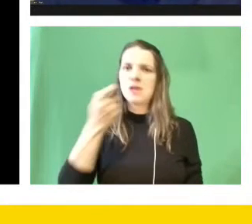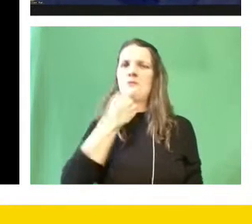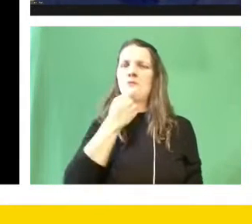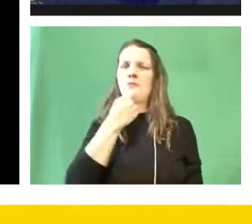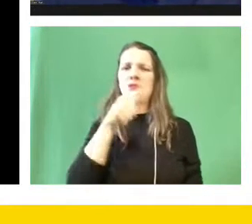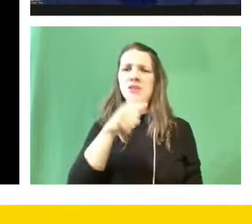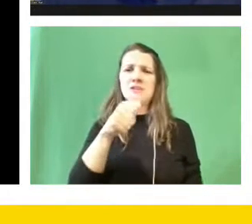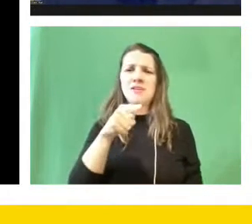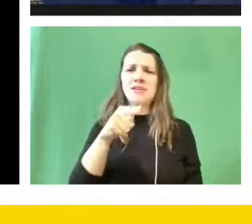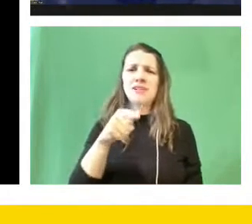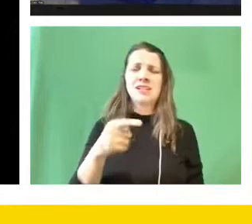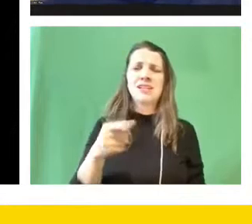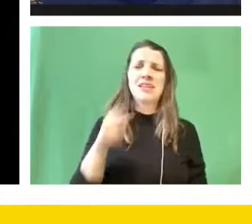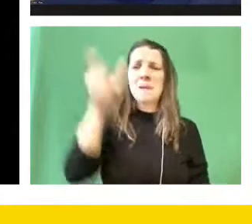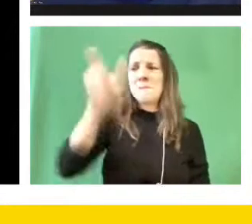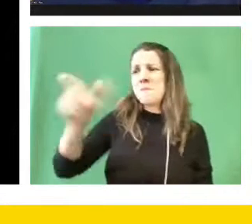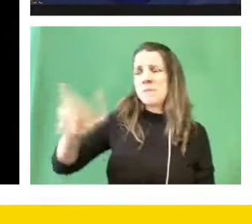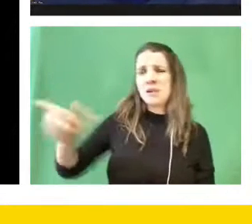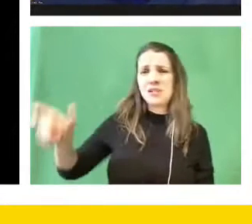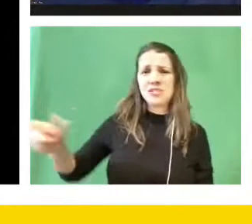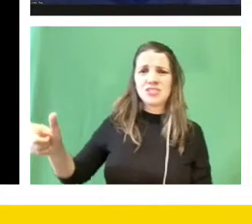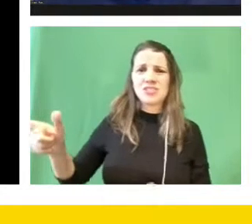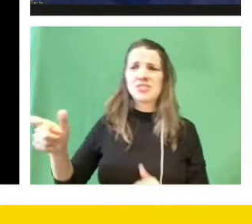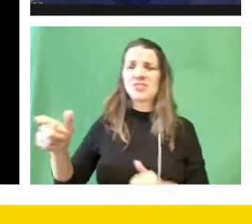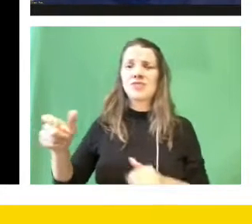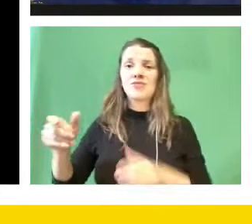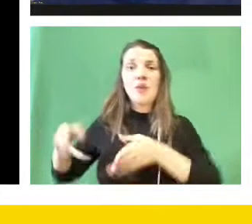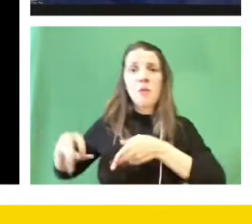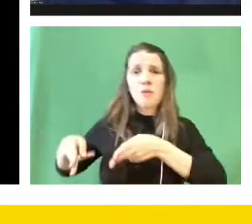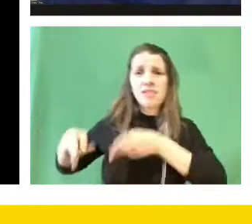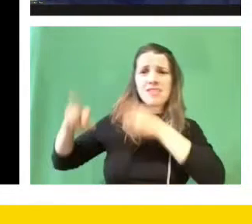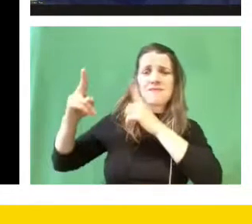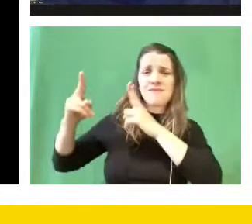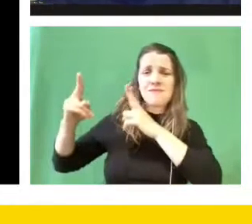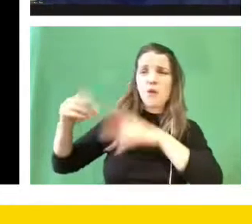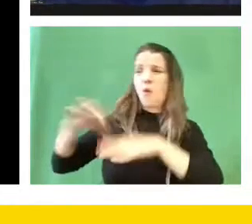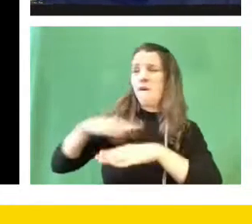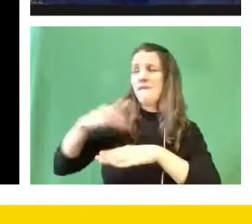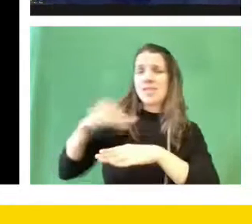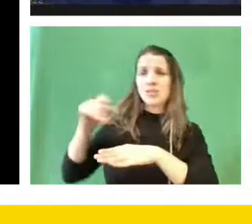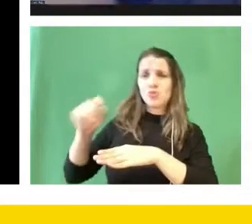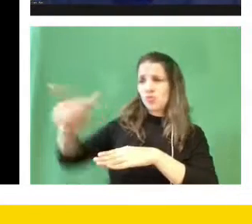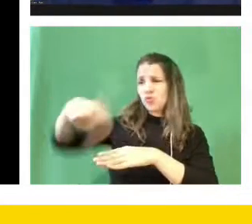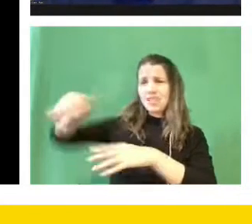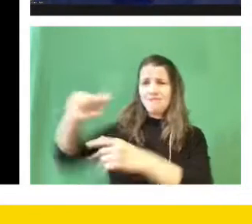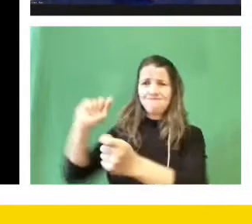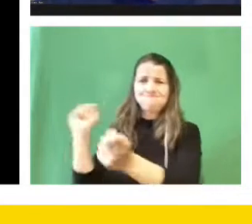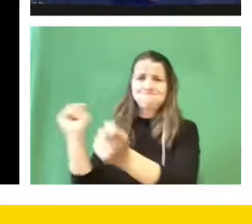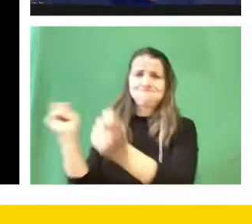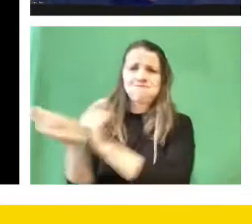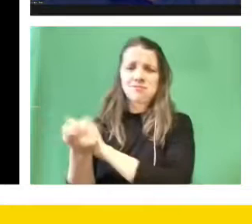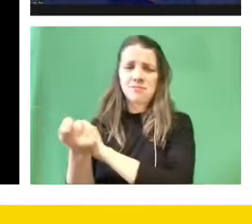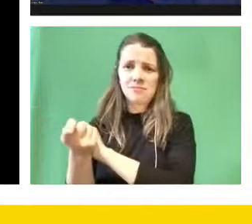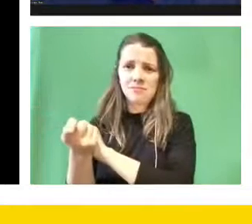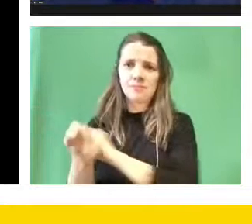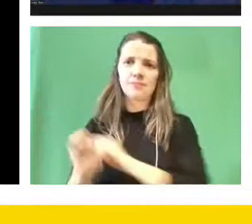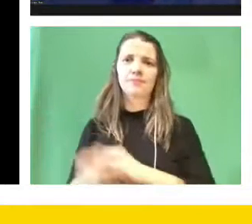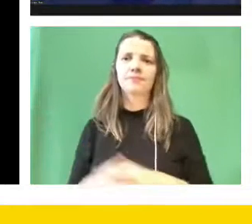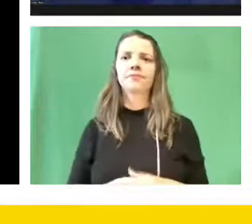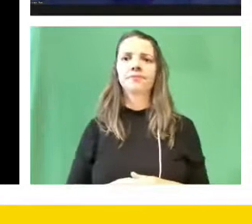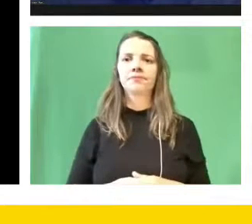trastornos a las personas, a la infraestructura, servicios, modo de vida y medio ambiente. Así, cortito. Siguiente.